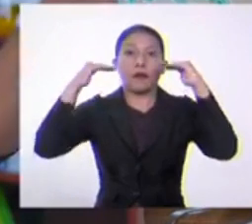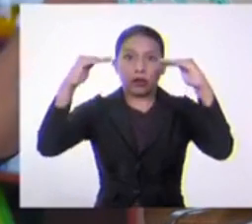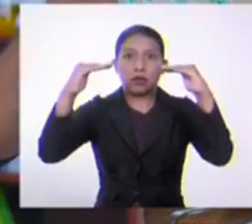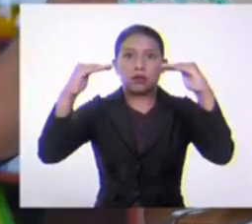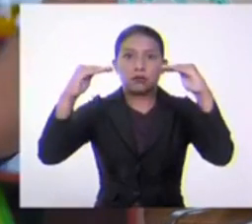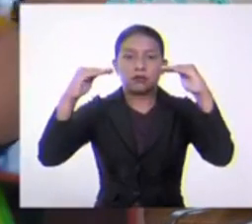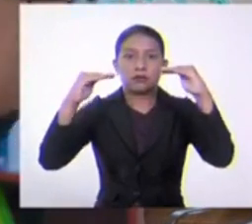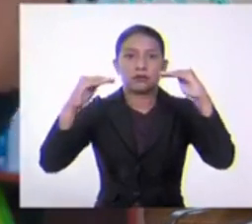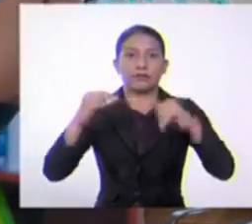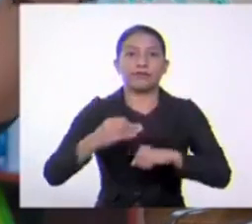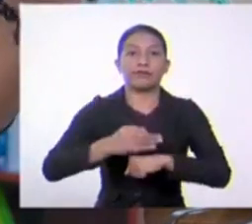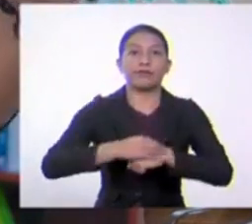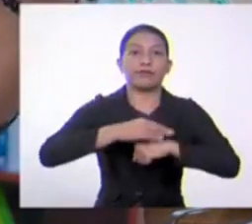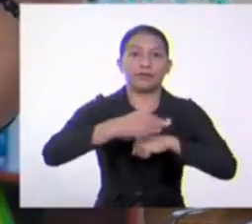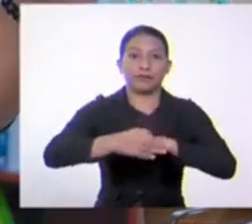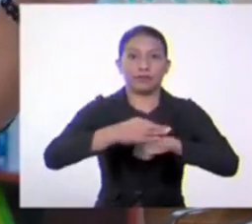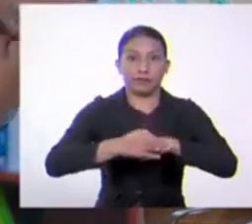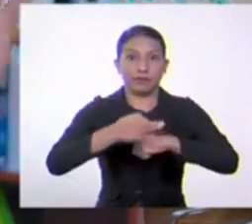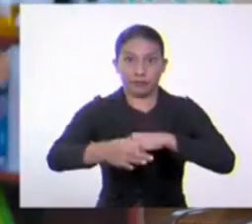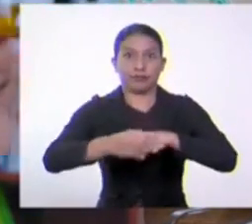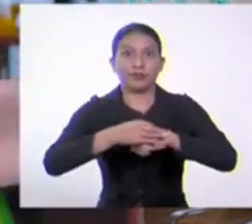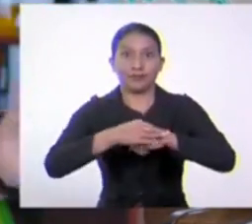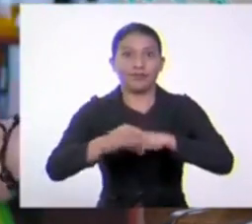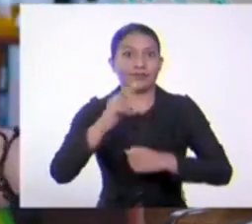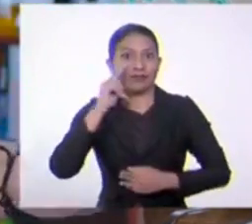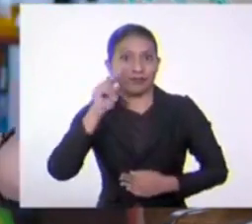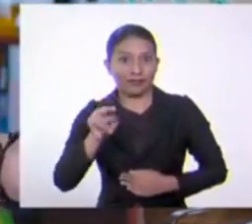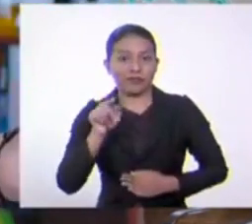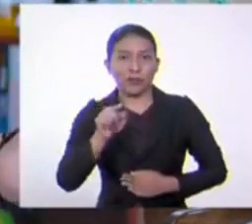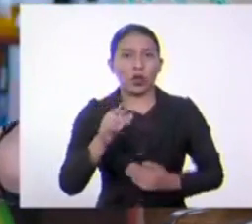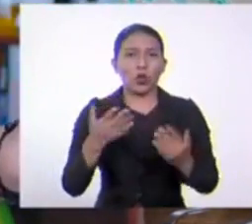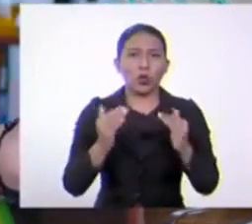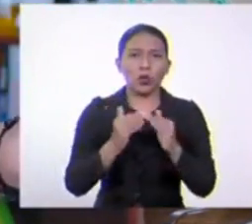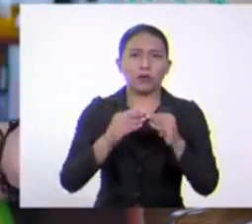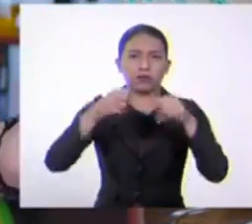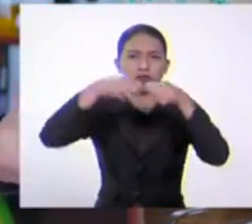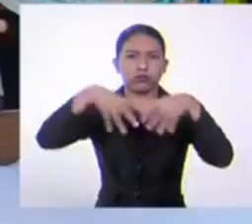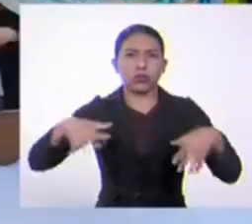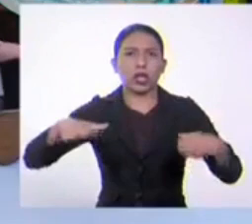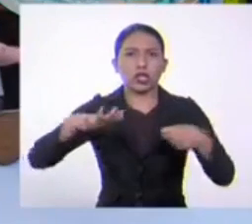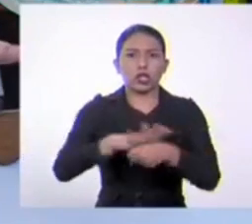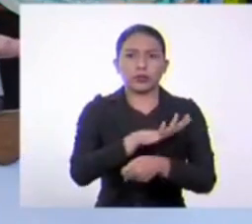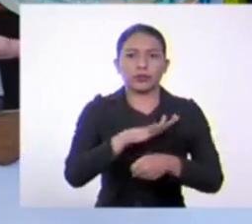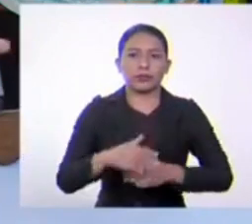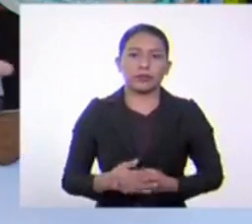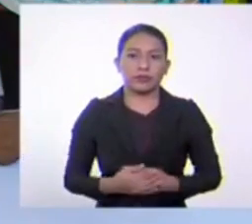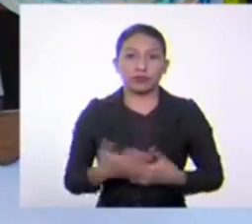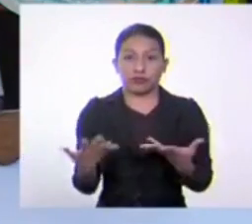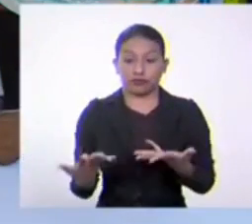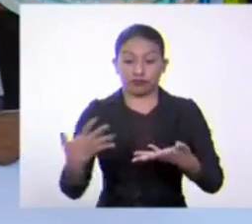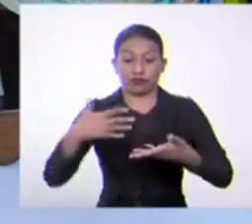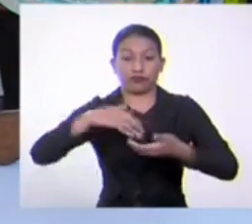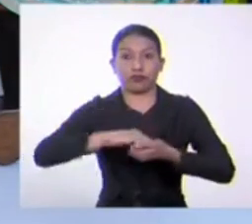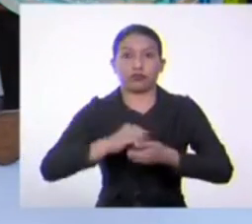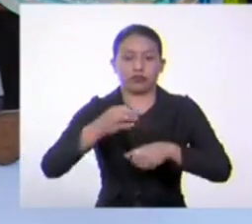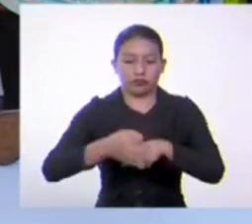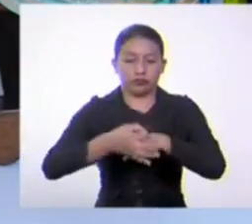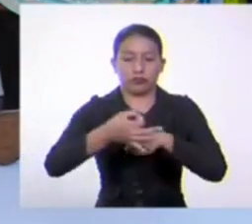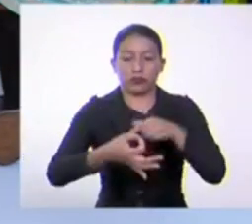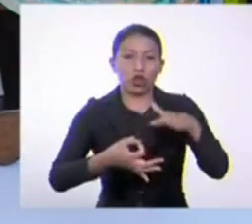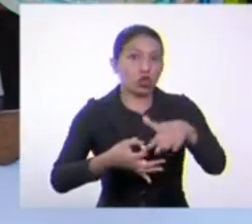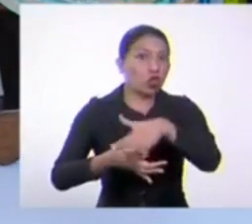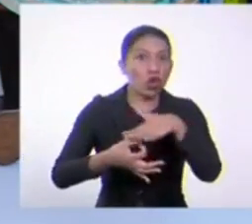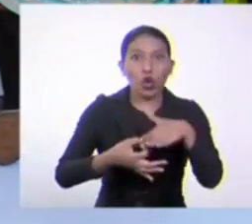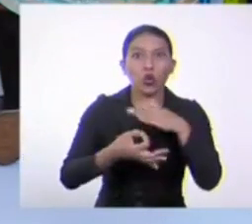nivel celular, que es como estamos viendo acá, la estructura completa o la unidad, que es la célula,